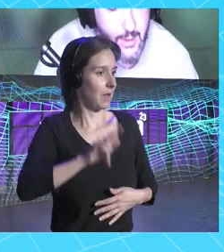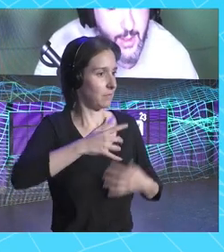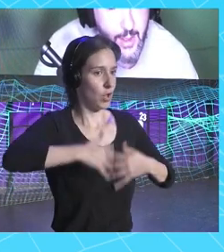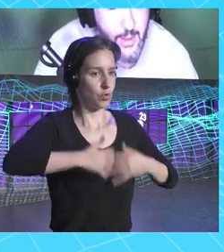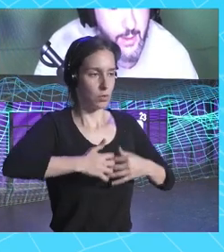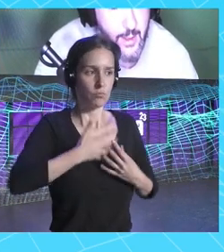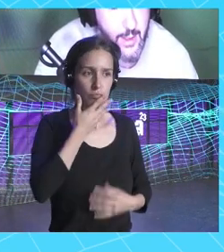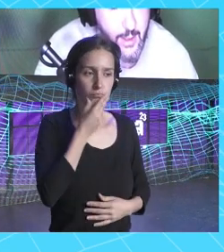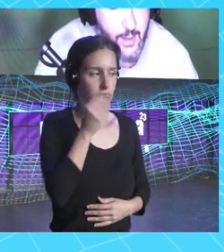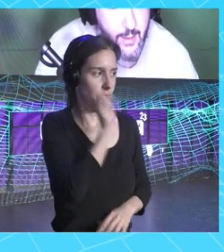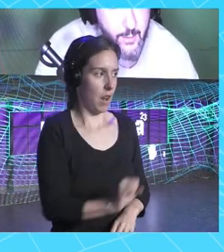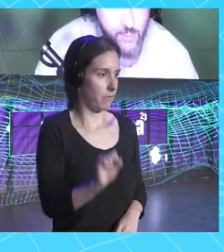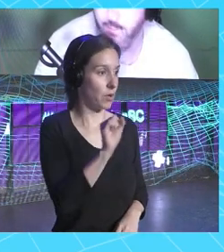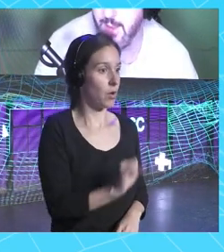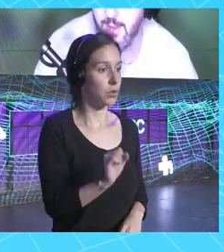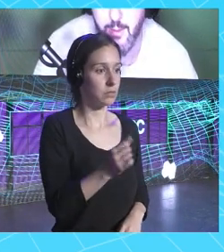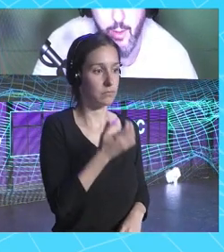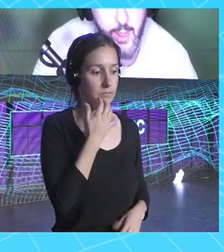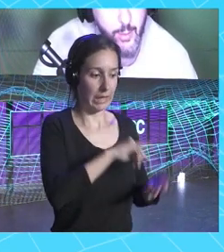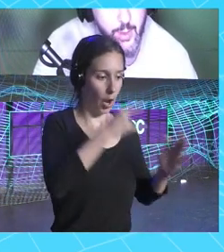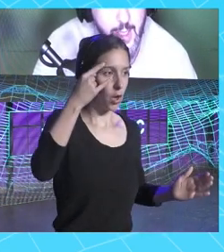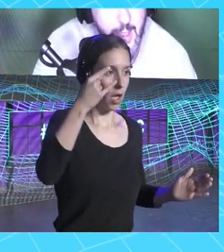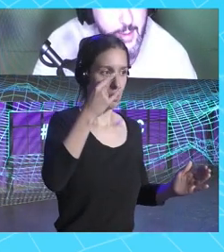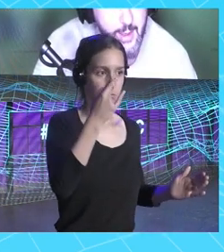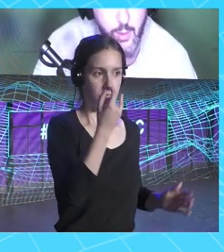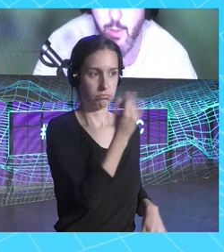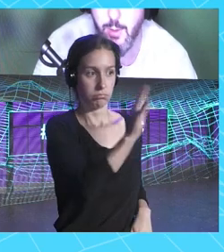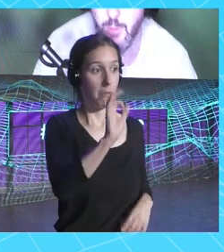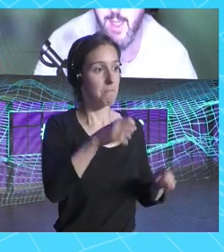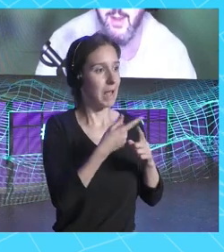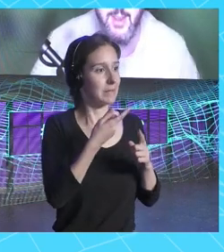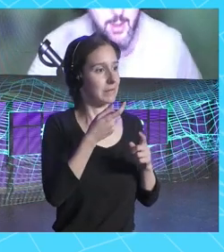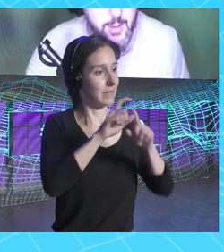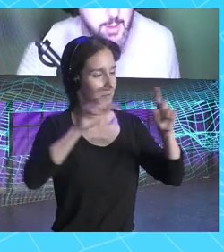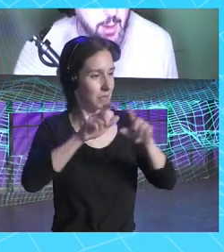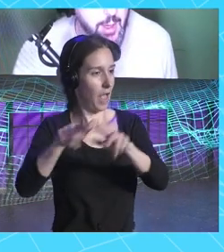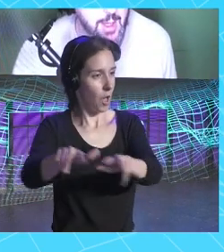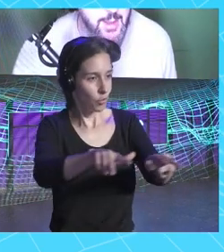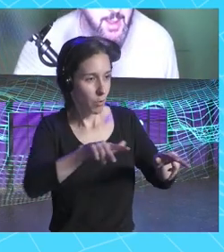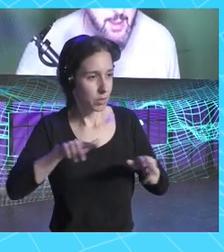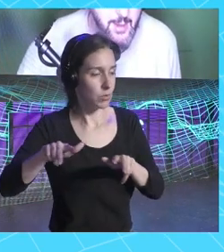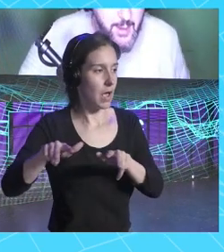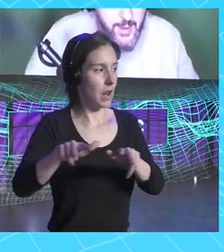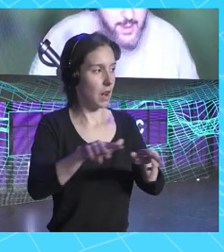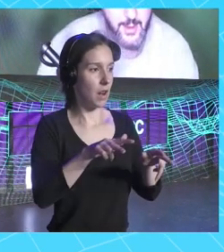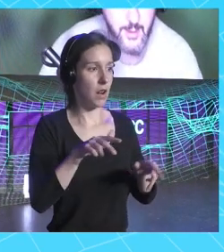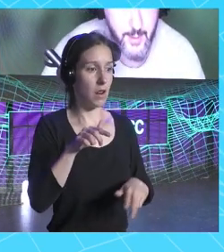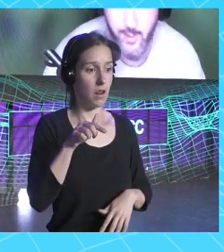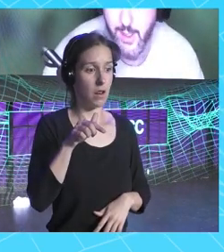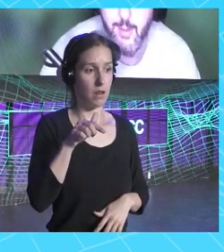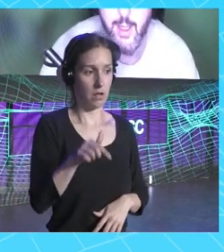tenéis desde tecnología puntera hasta un audiovisual que se desarrolla en la isla